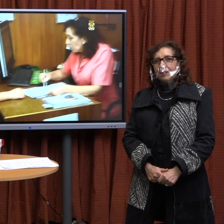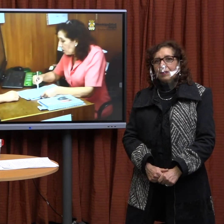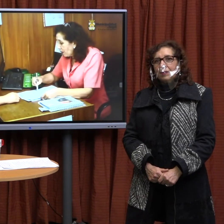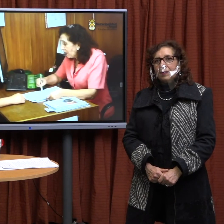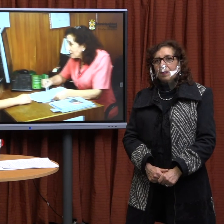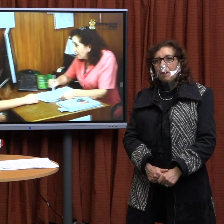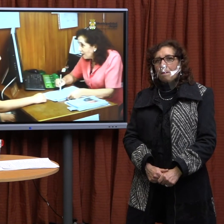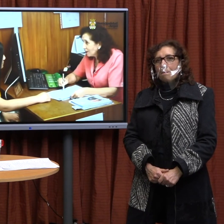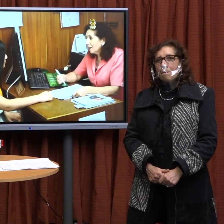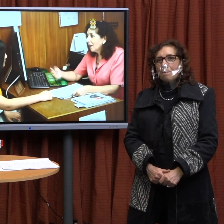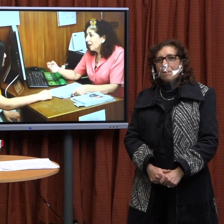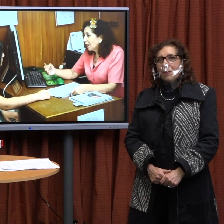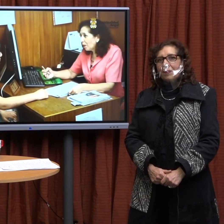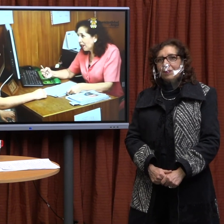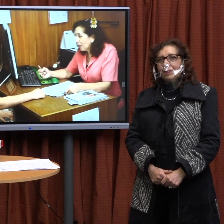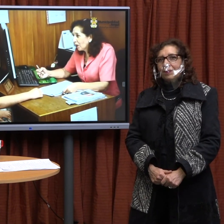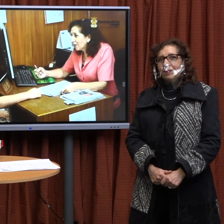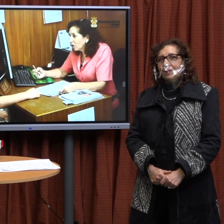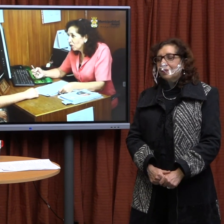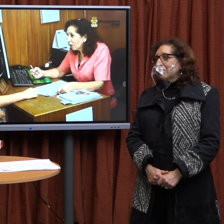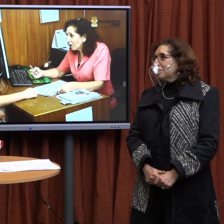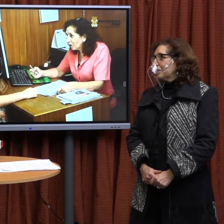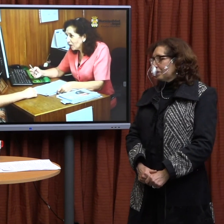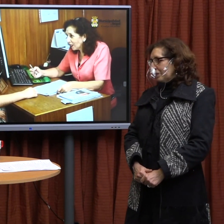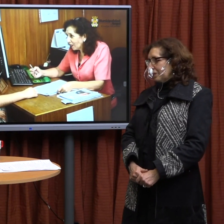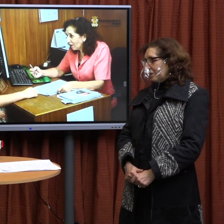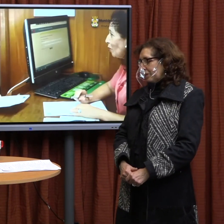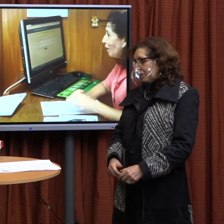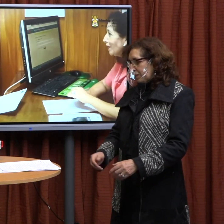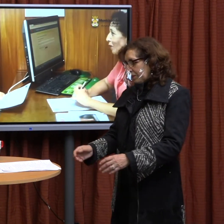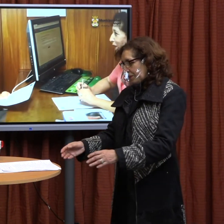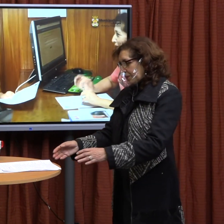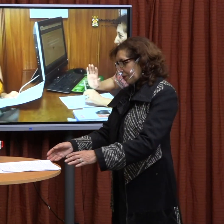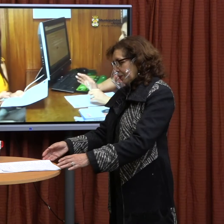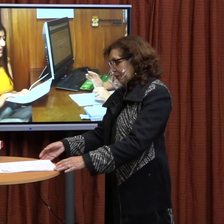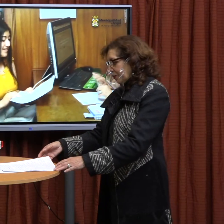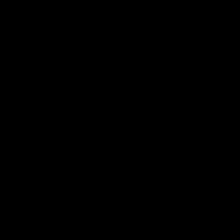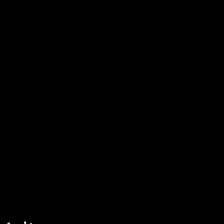de Angolio Educa, respectivamente. Nos vemos en una próxima edición.